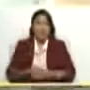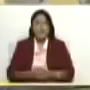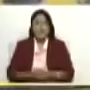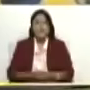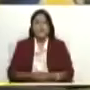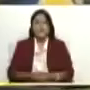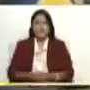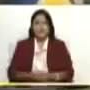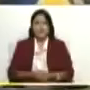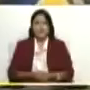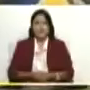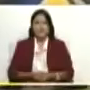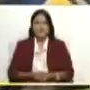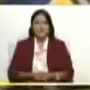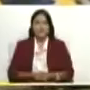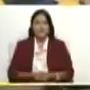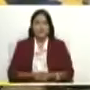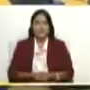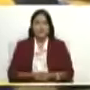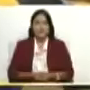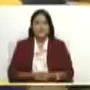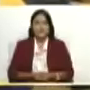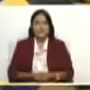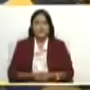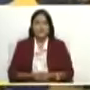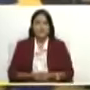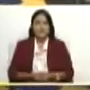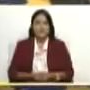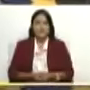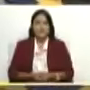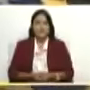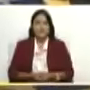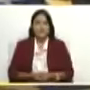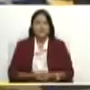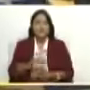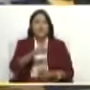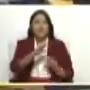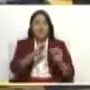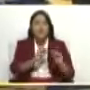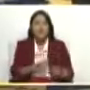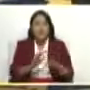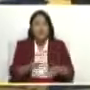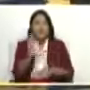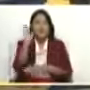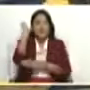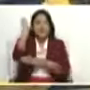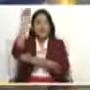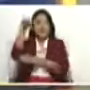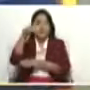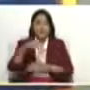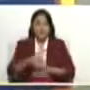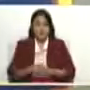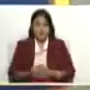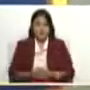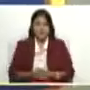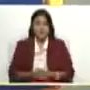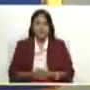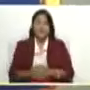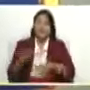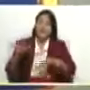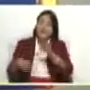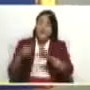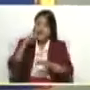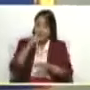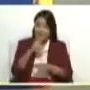naguará a Enrique Desde qué edad empezaste a jugar baloncesto de los 15 15 años Qué edad